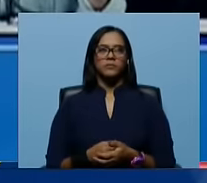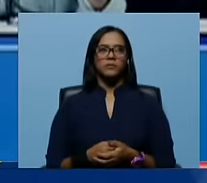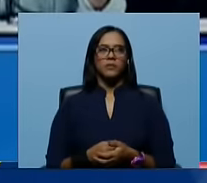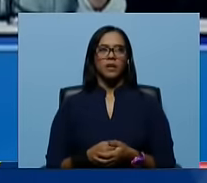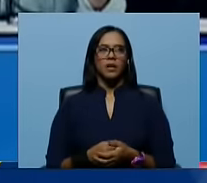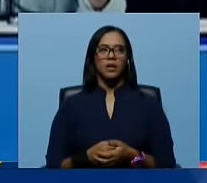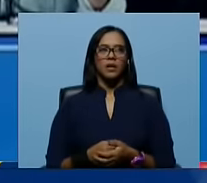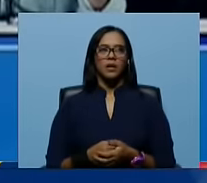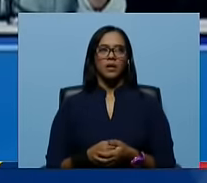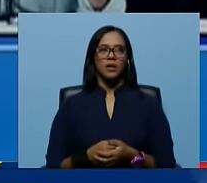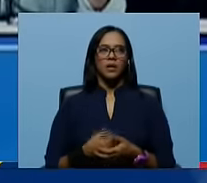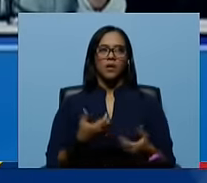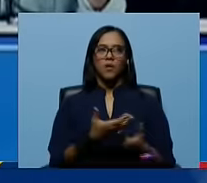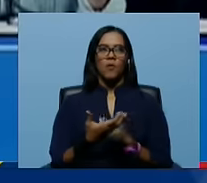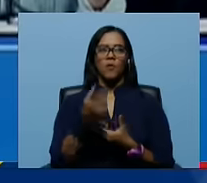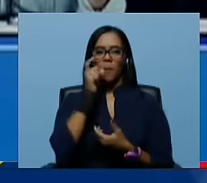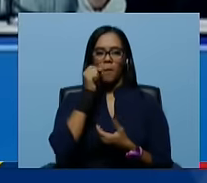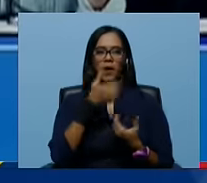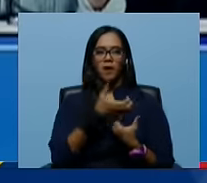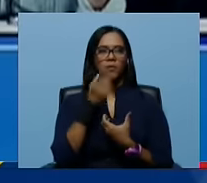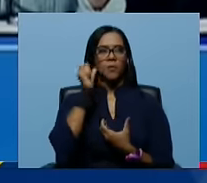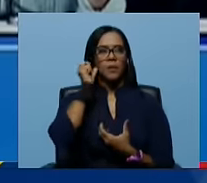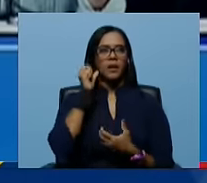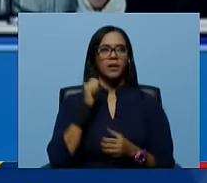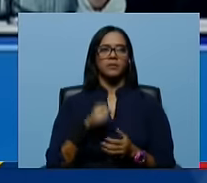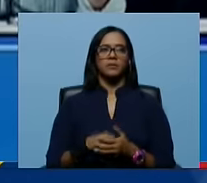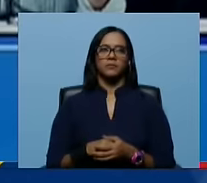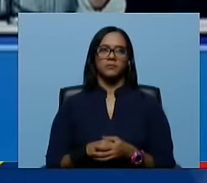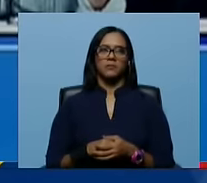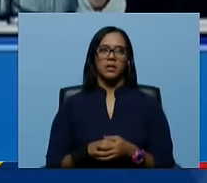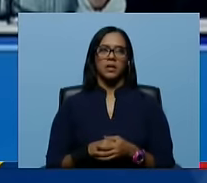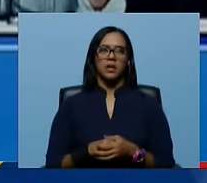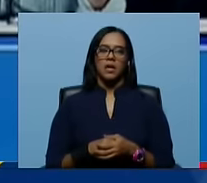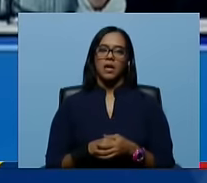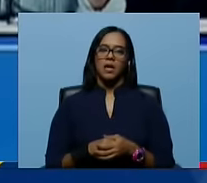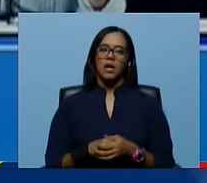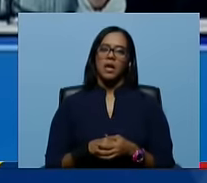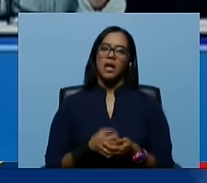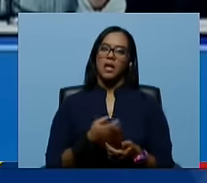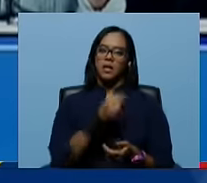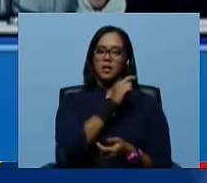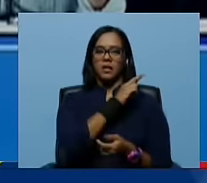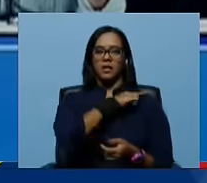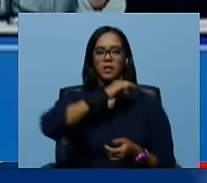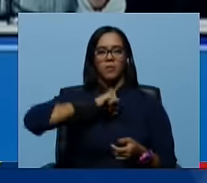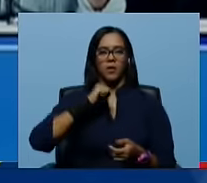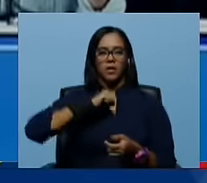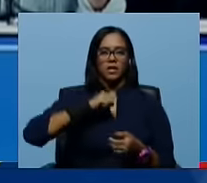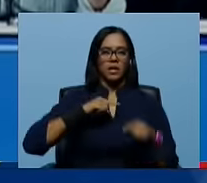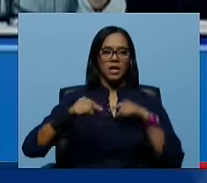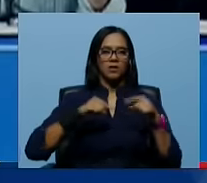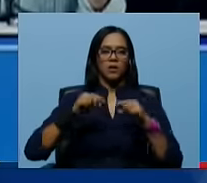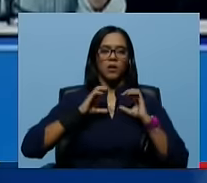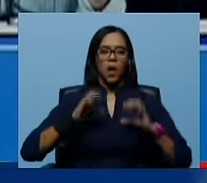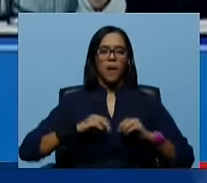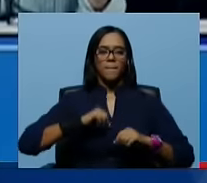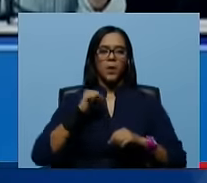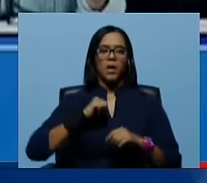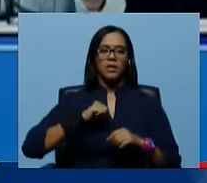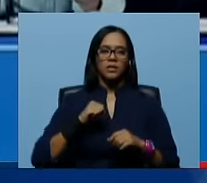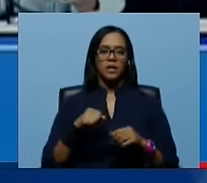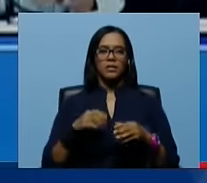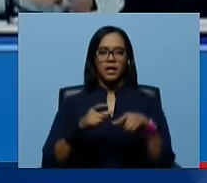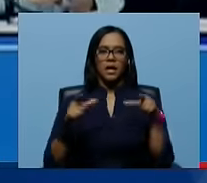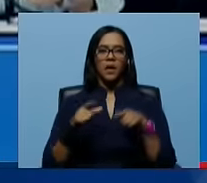y Bomberas. El comisario general Ramón Mercado, director del Cuerpo de Policía de Campo